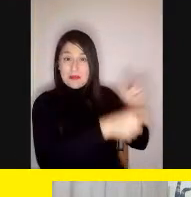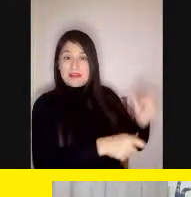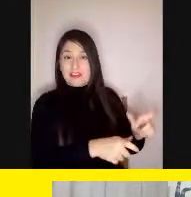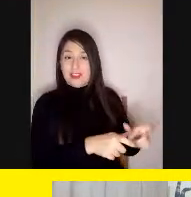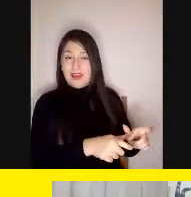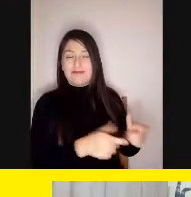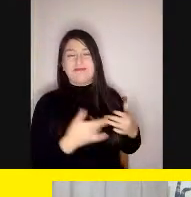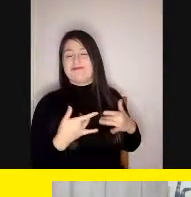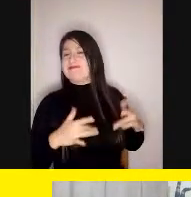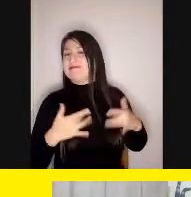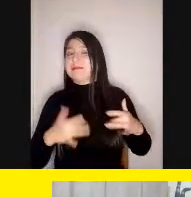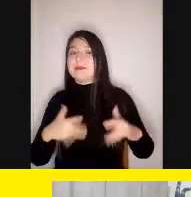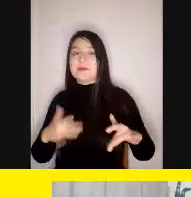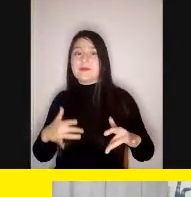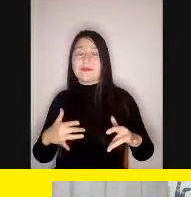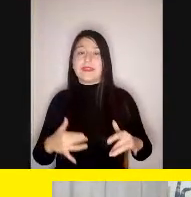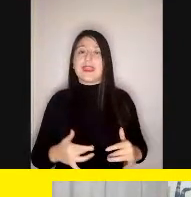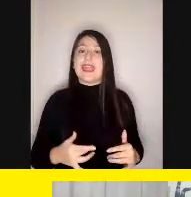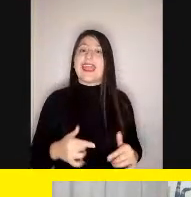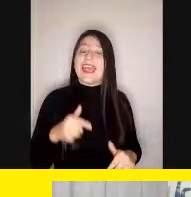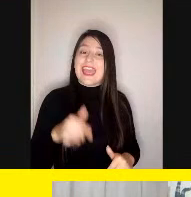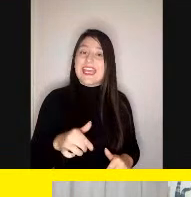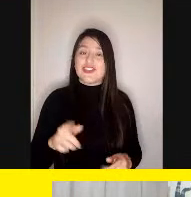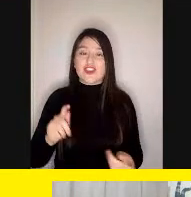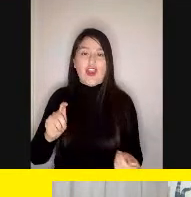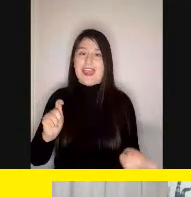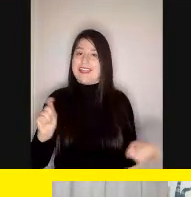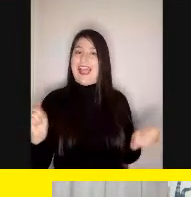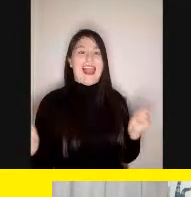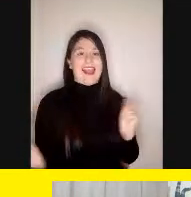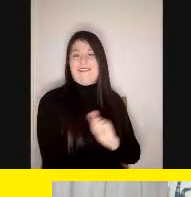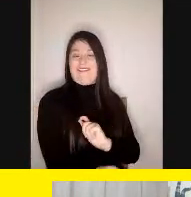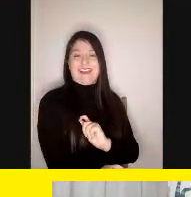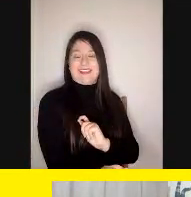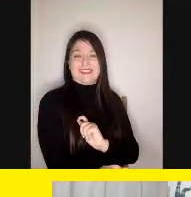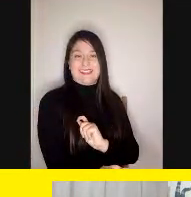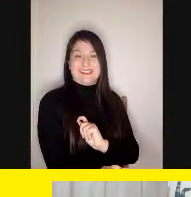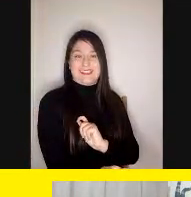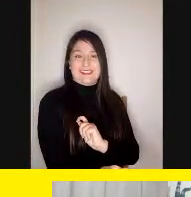es exactamente el fenómeno inverso, es profundamente